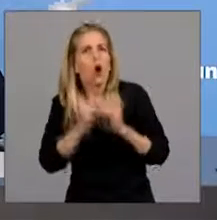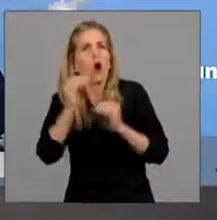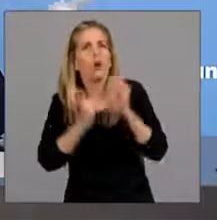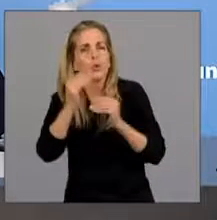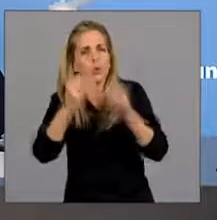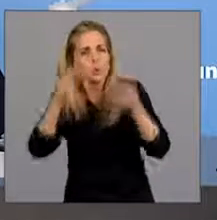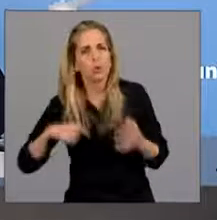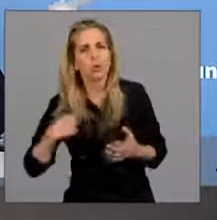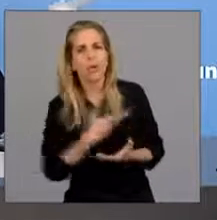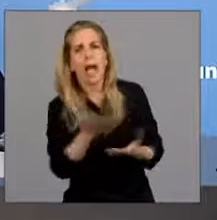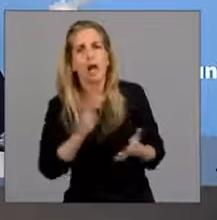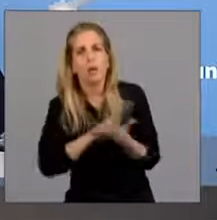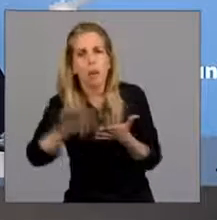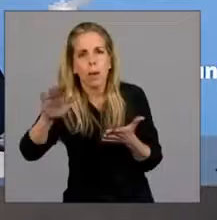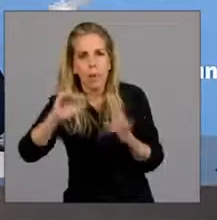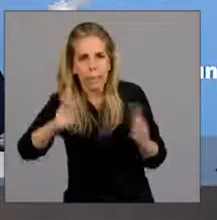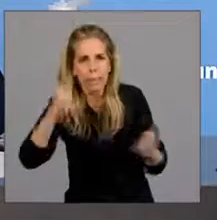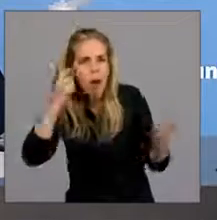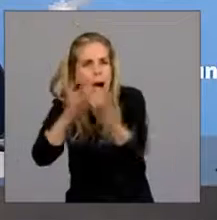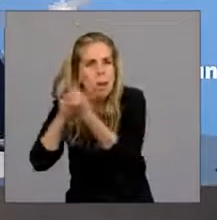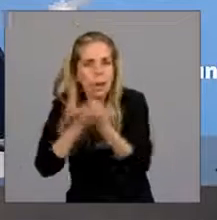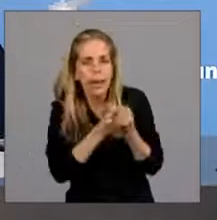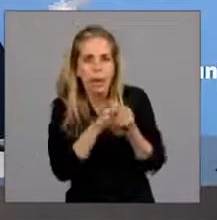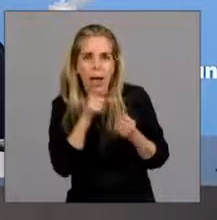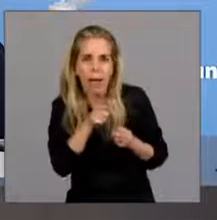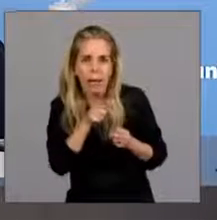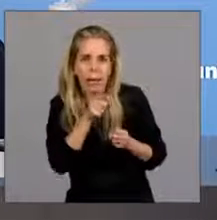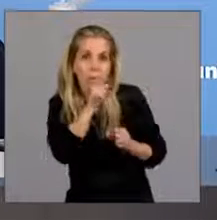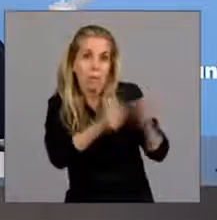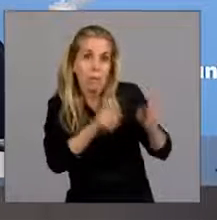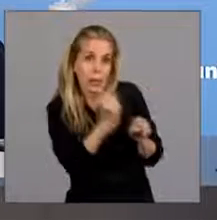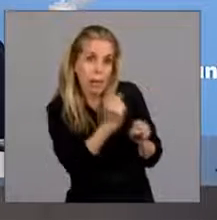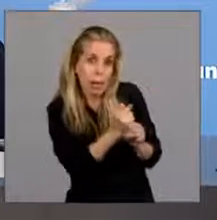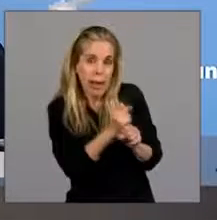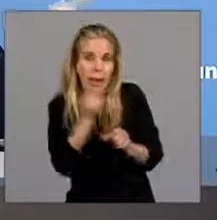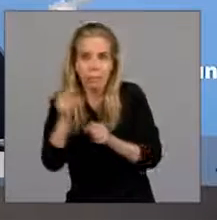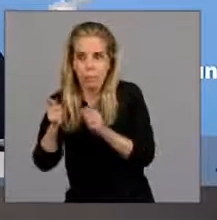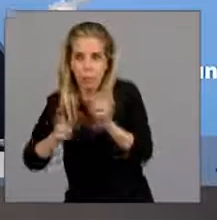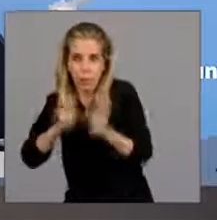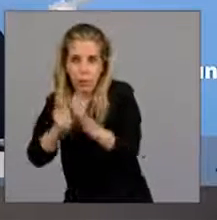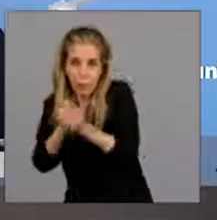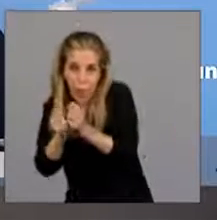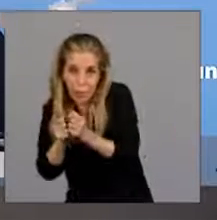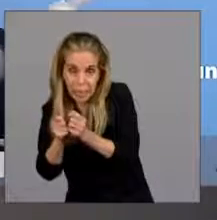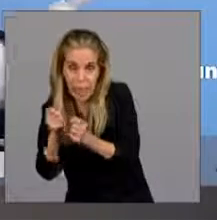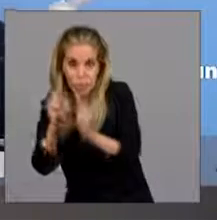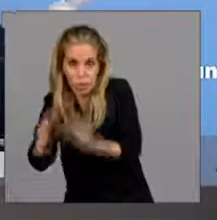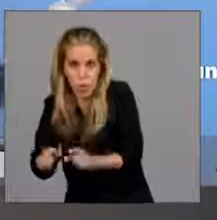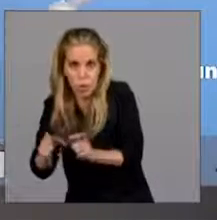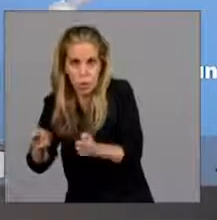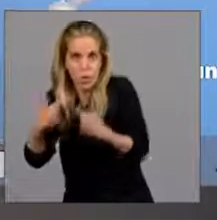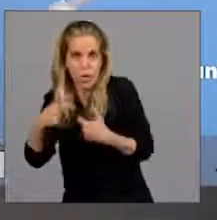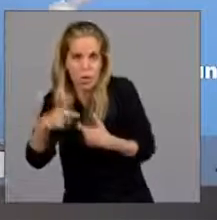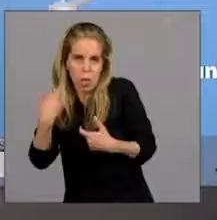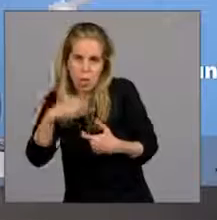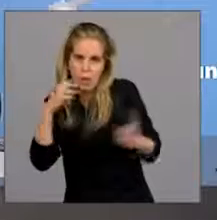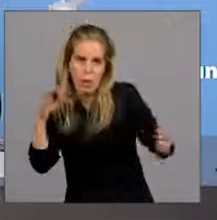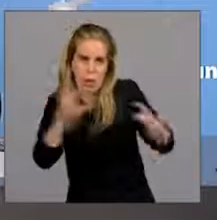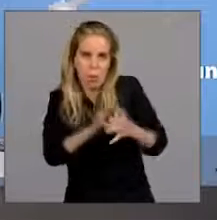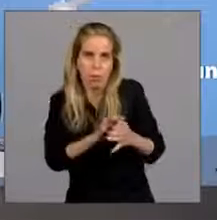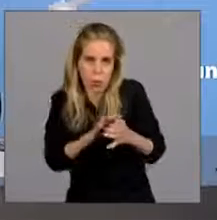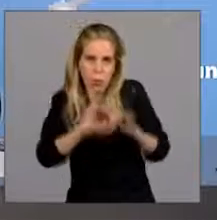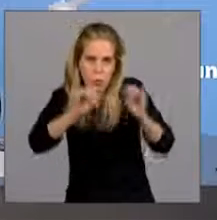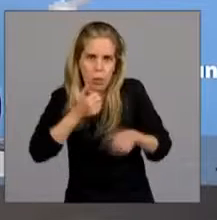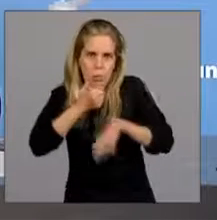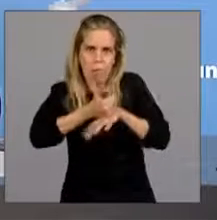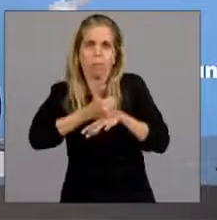social. Y allí los trabajadores y los empresarios tienen que estar presentes, como muchas fuerzas sociales también